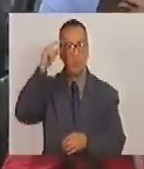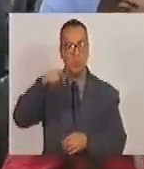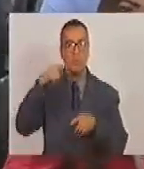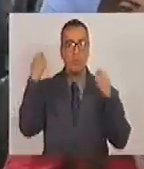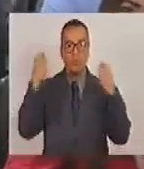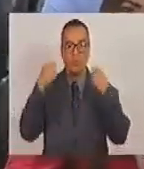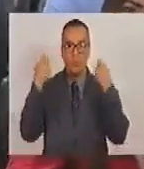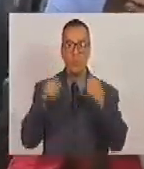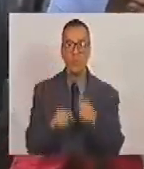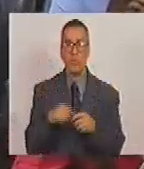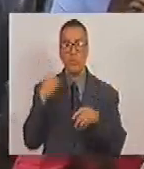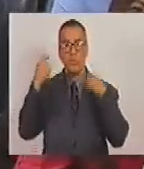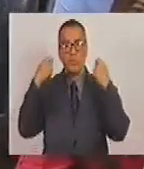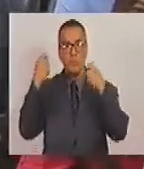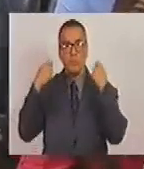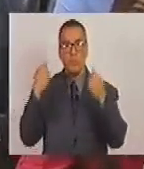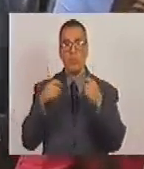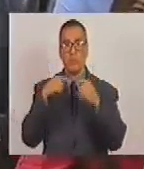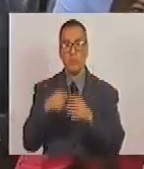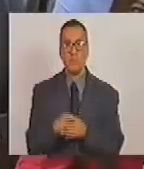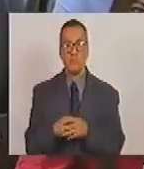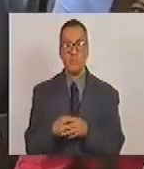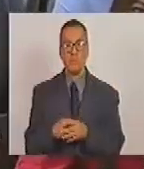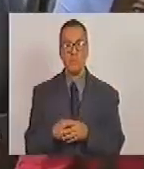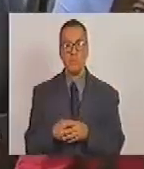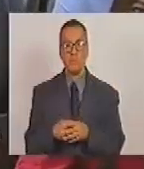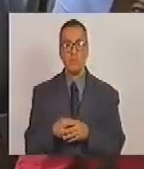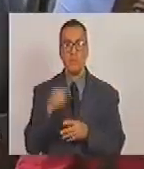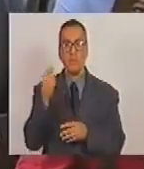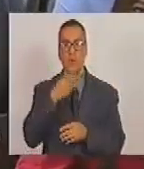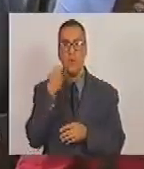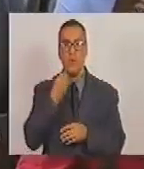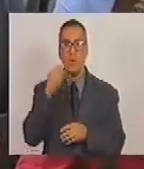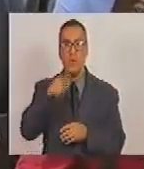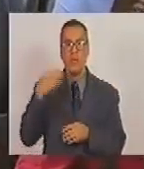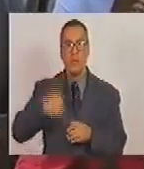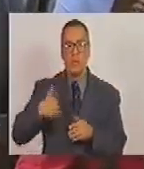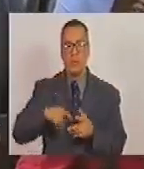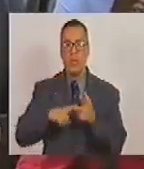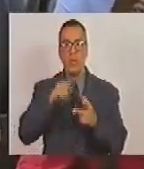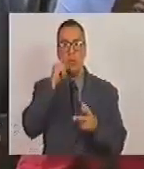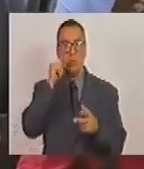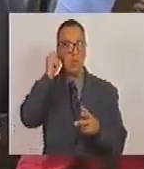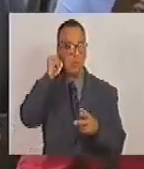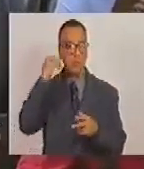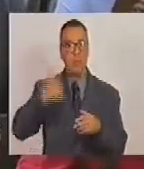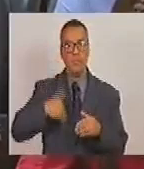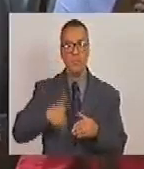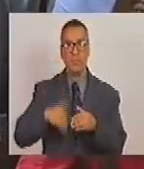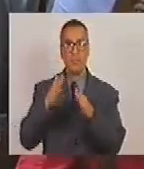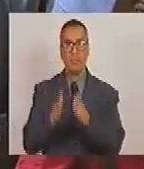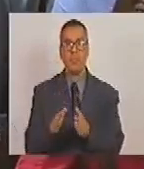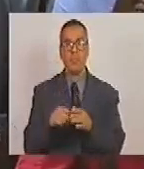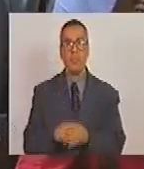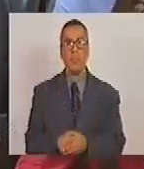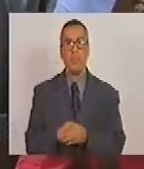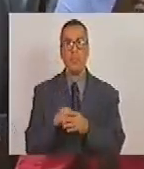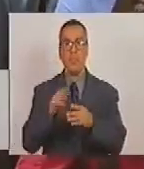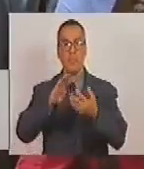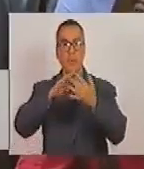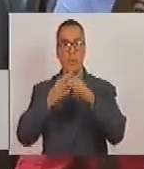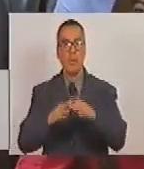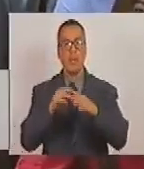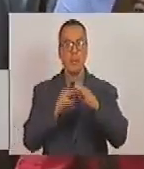celebramos. Celebramos con los jóvenes argentinos, las jóvenes argentinas, de barrios de